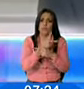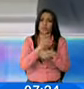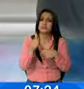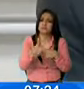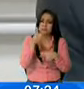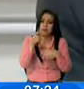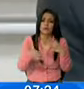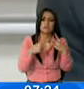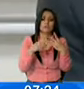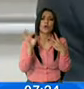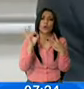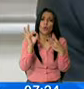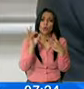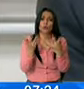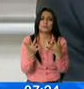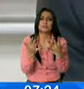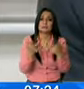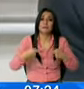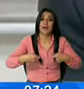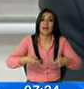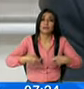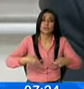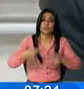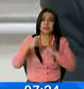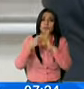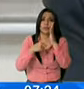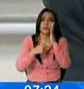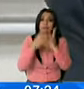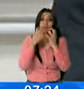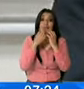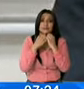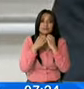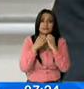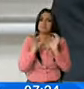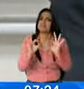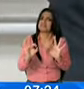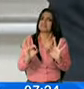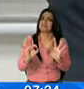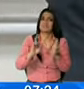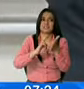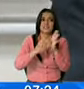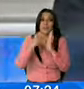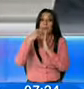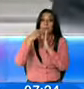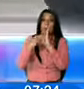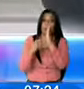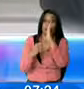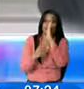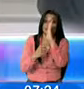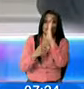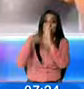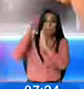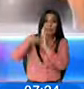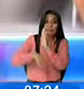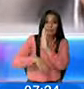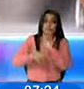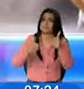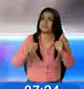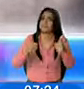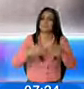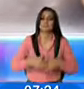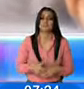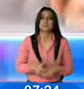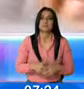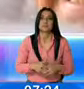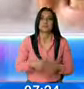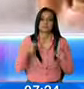disminuir el gasto fiscal, cuando él dijo austeridad fiscal, asumimos que es disminuir la carga fiscal. Vicuña